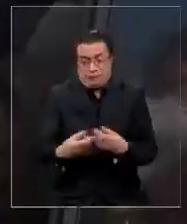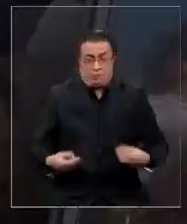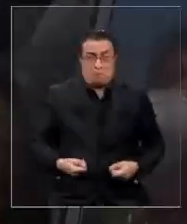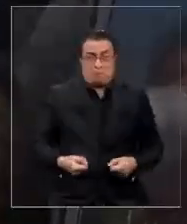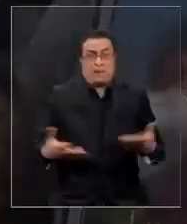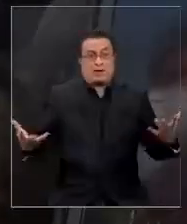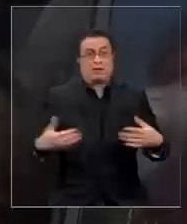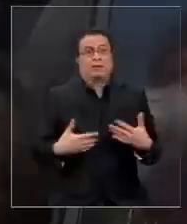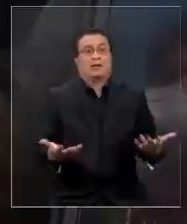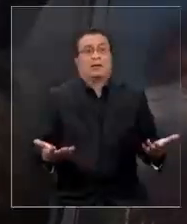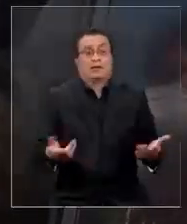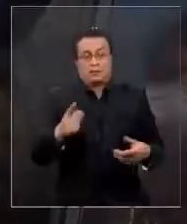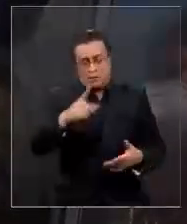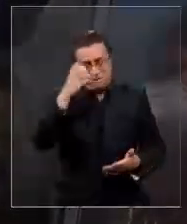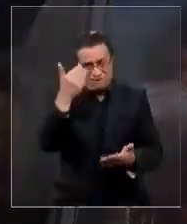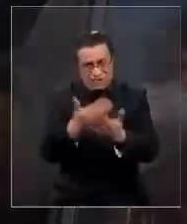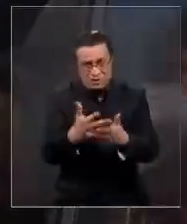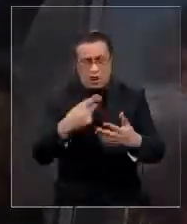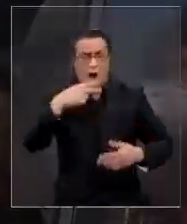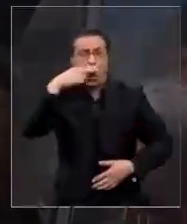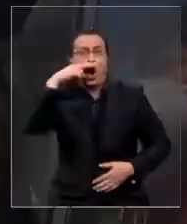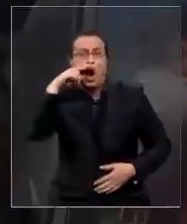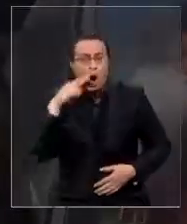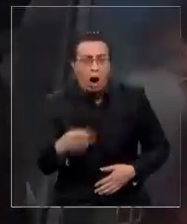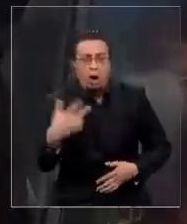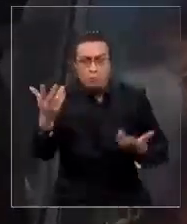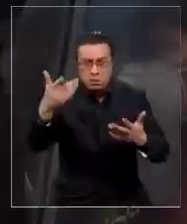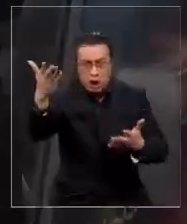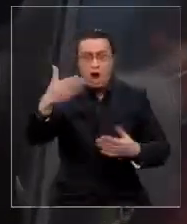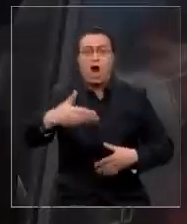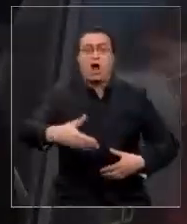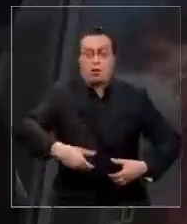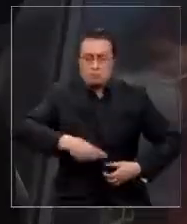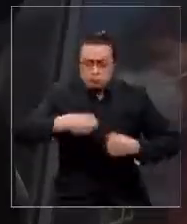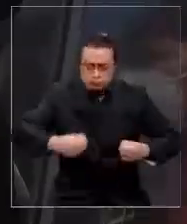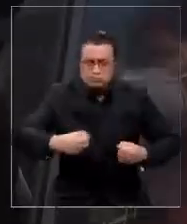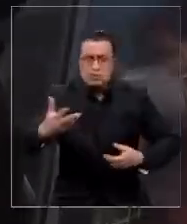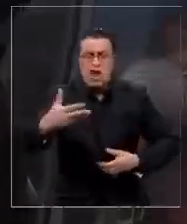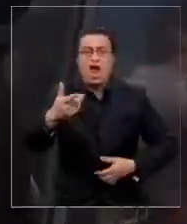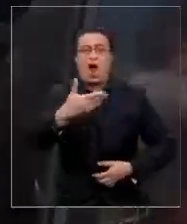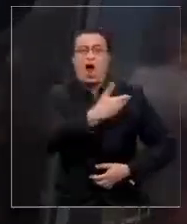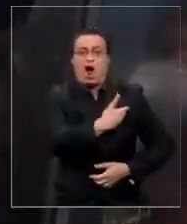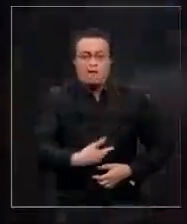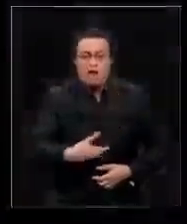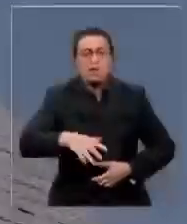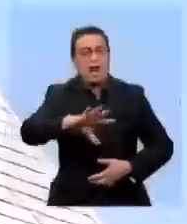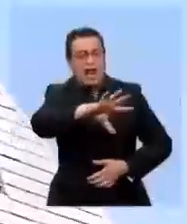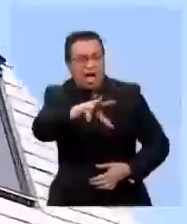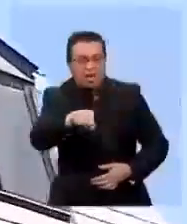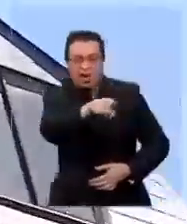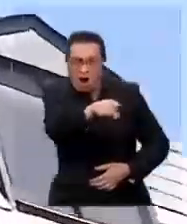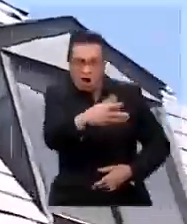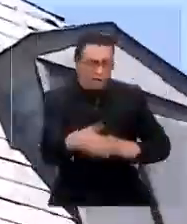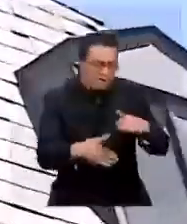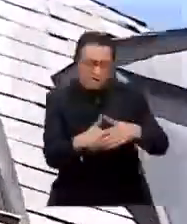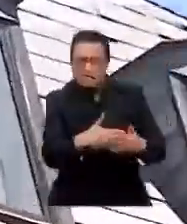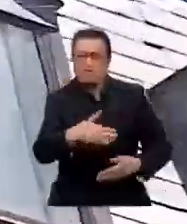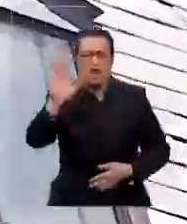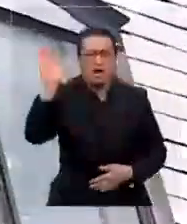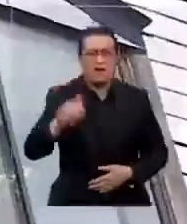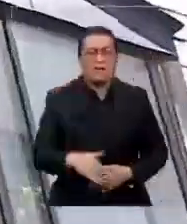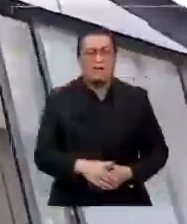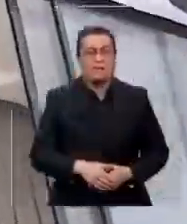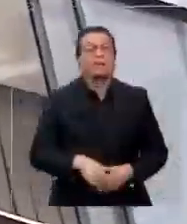de una vez por todas que se van los pantalones gobierno y que sacas tornado ni ve las casas es que el caso de rosas se